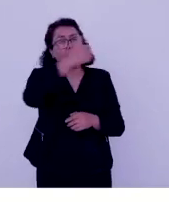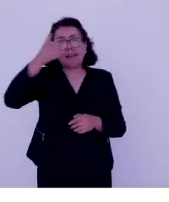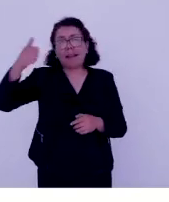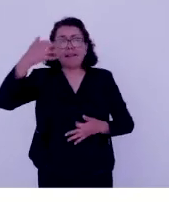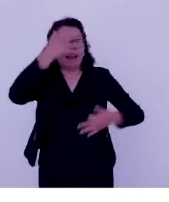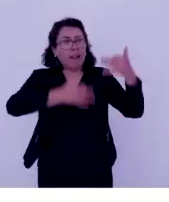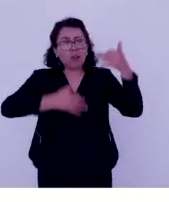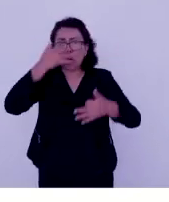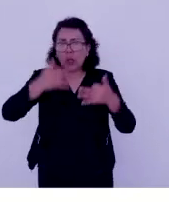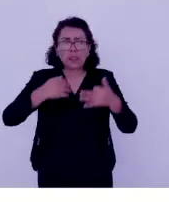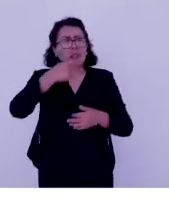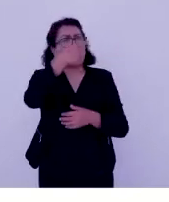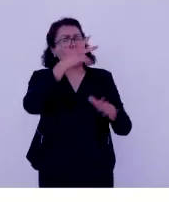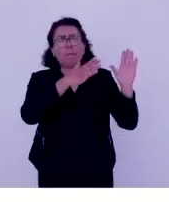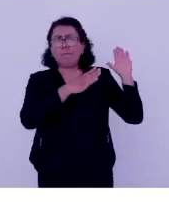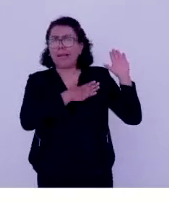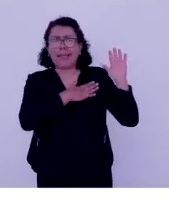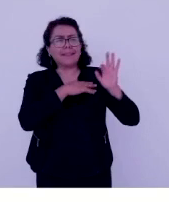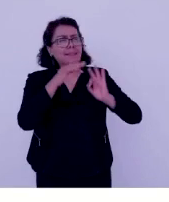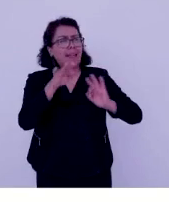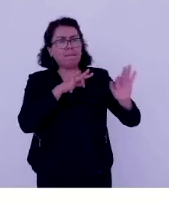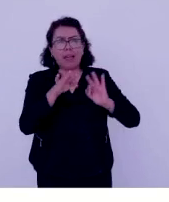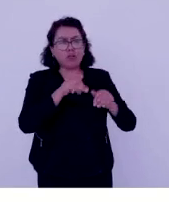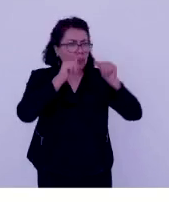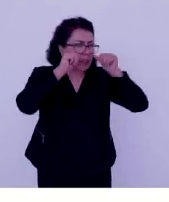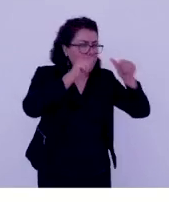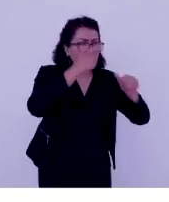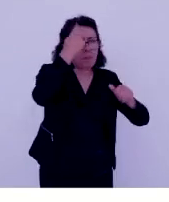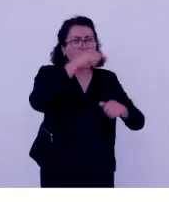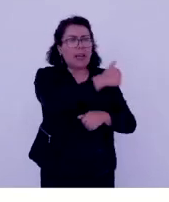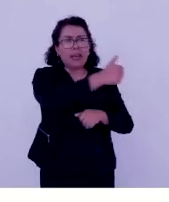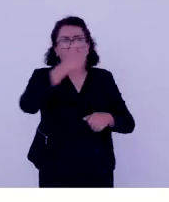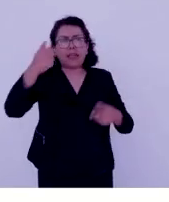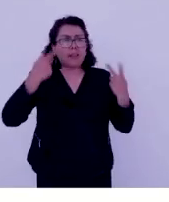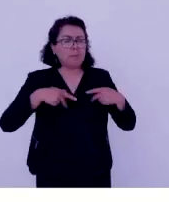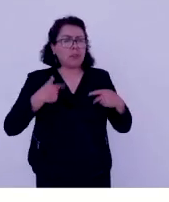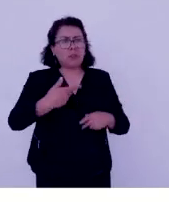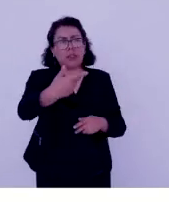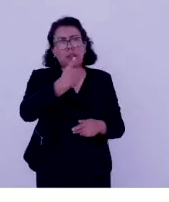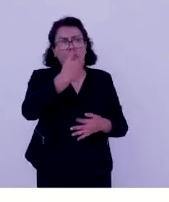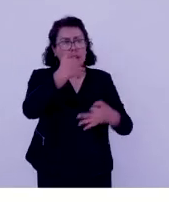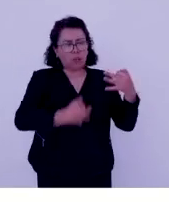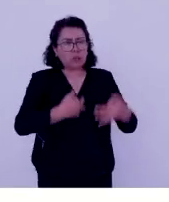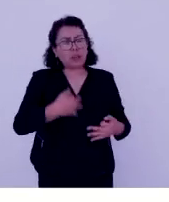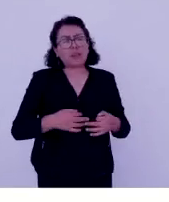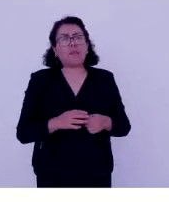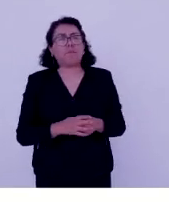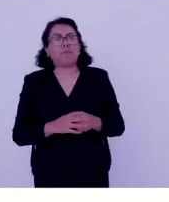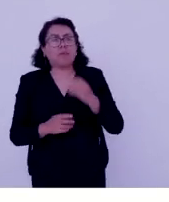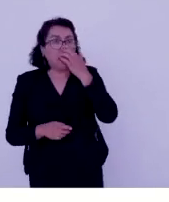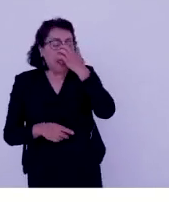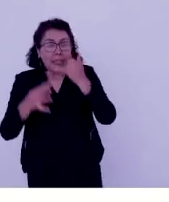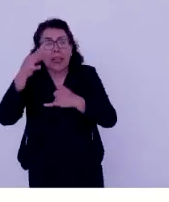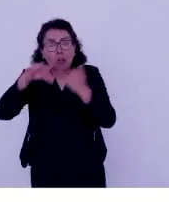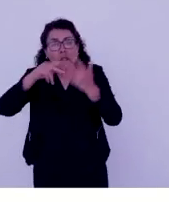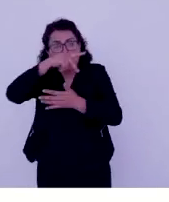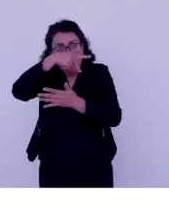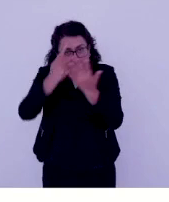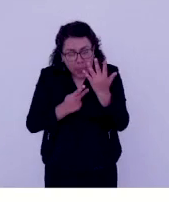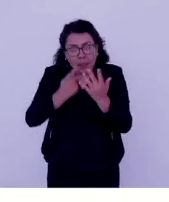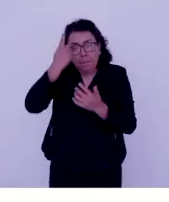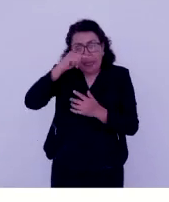magistrados por su compromiso con los justiciables en la labor jurisdiccional la última estrategia para el